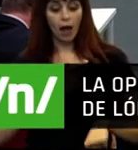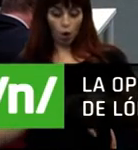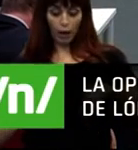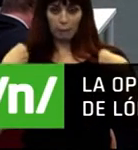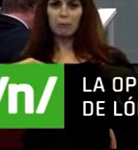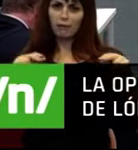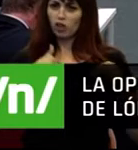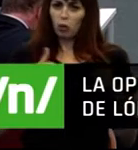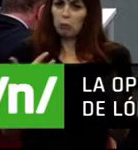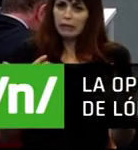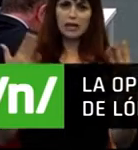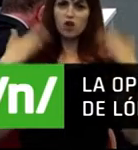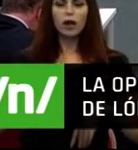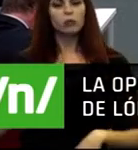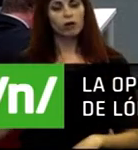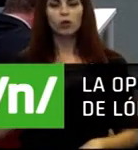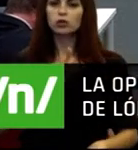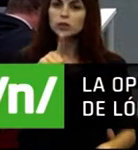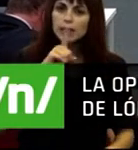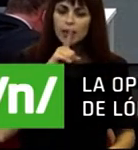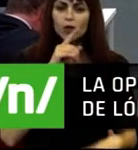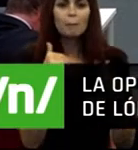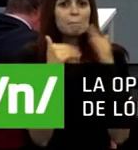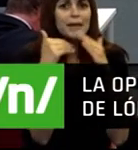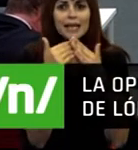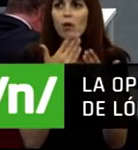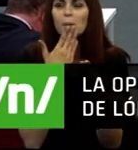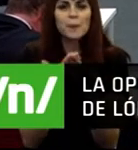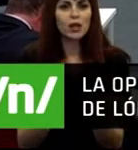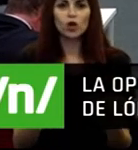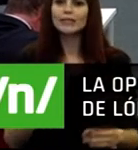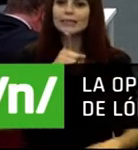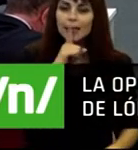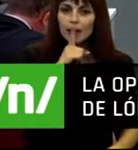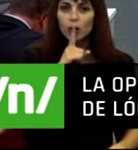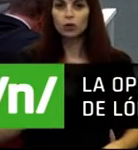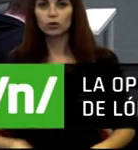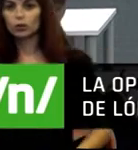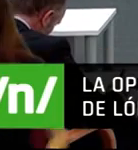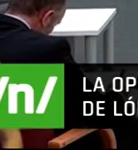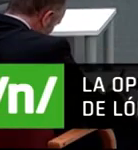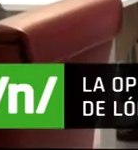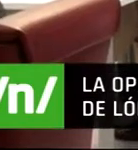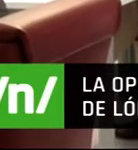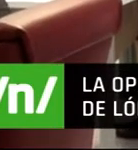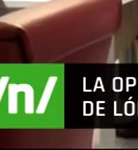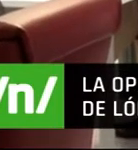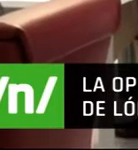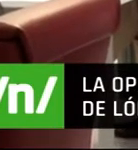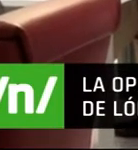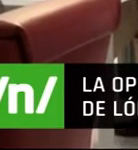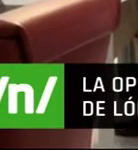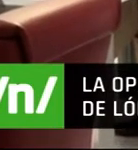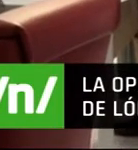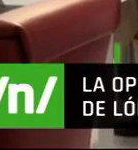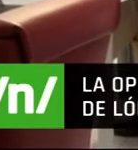prisa. Por favor, guarden silencio, es lo mínimo que se les puede pedir. Aunque las críticas han continuado, el portavoz socialista ha acusado a